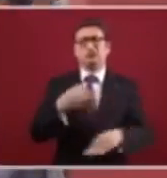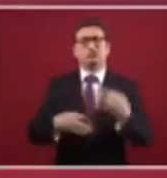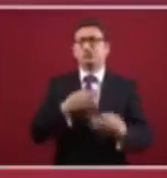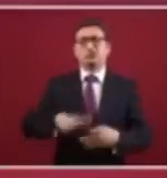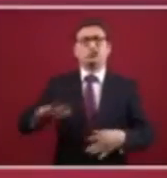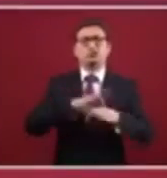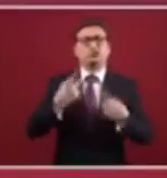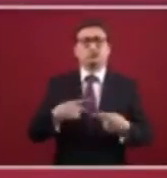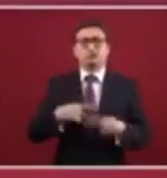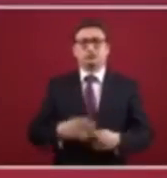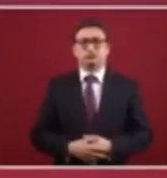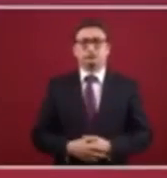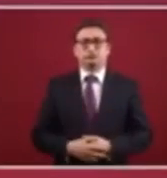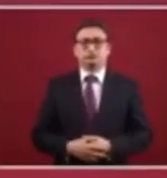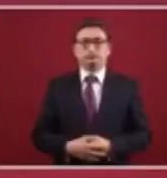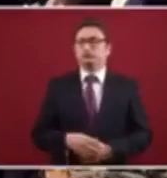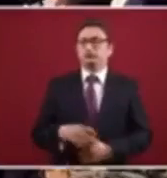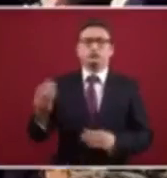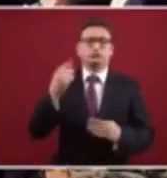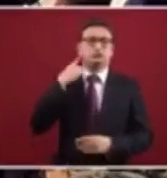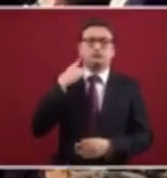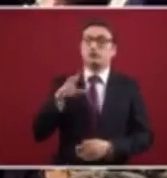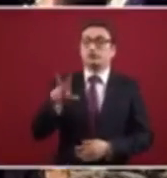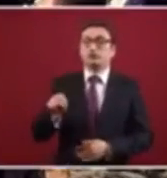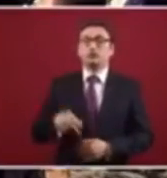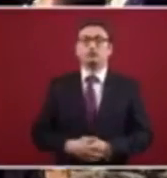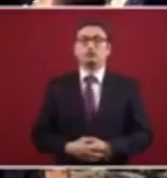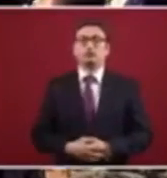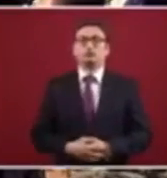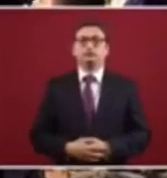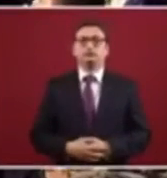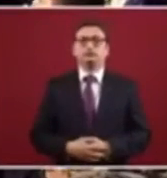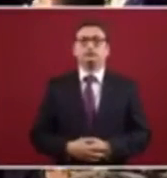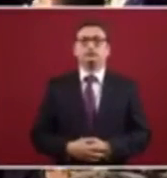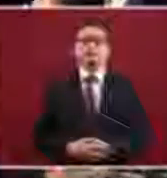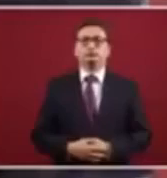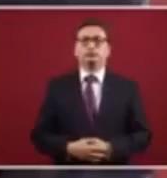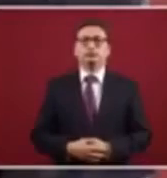Los ciudadanos, no, porque